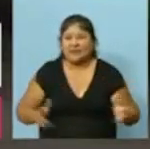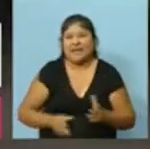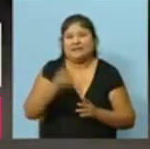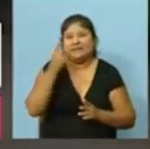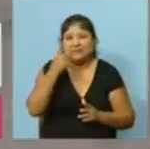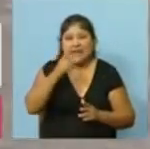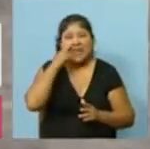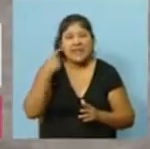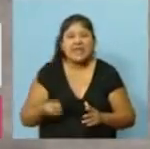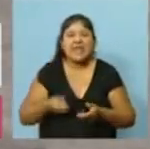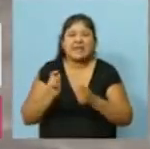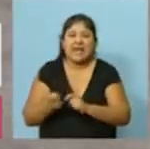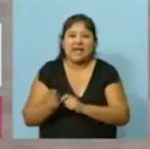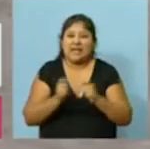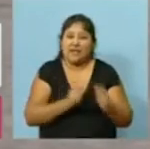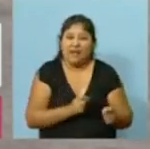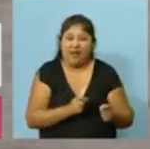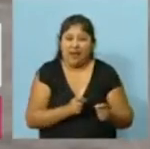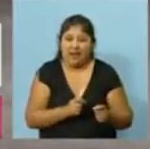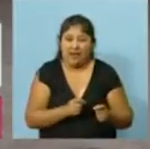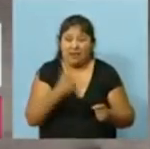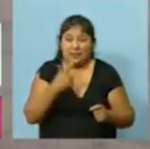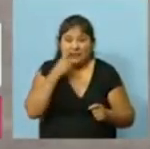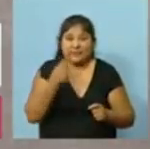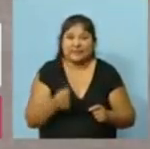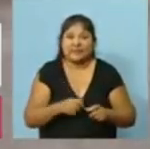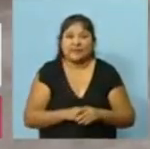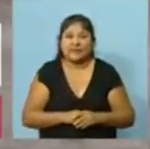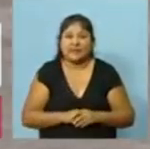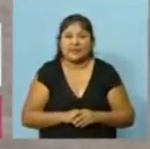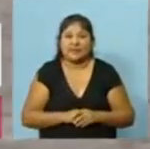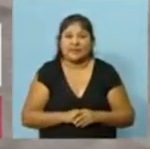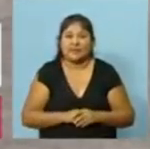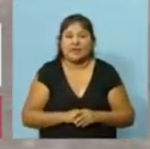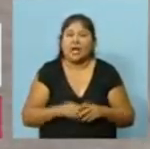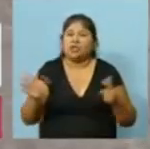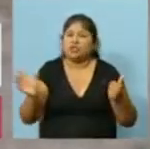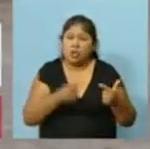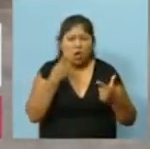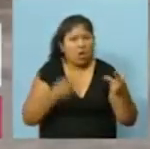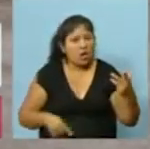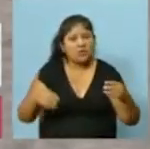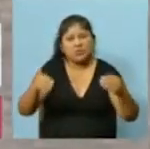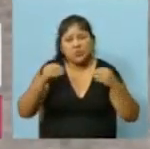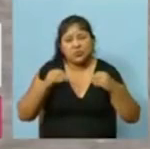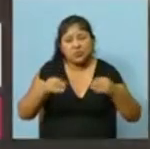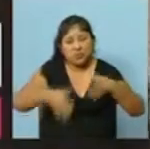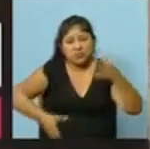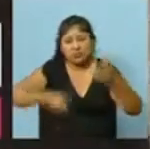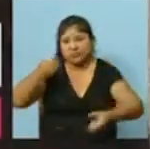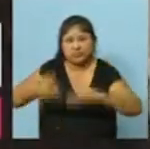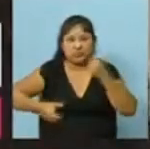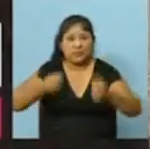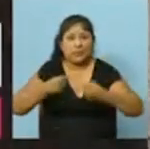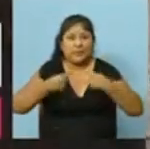cuarto porque el cuarto fue de chaya y málaga que se hizo la recolección de vacío etcétera etcétera nosotros sabemos